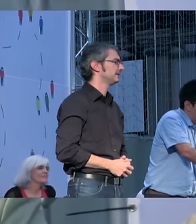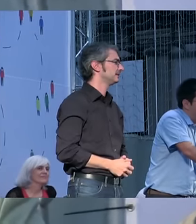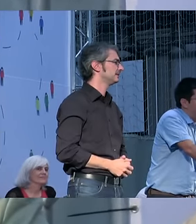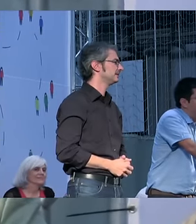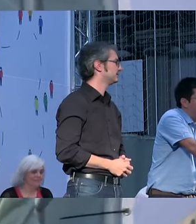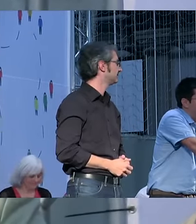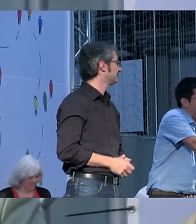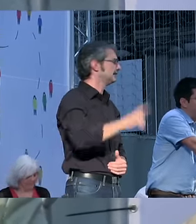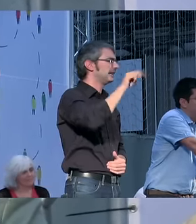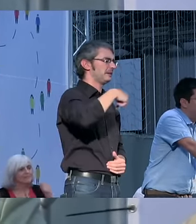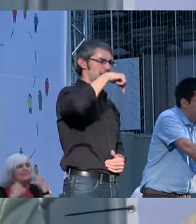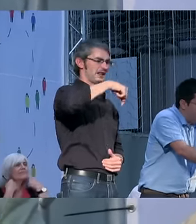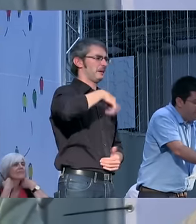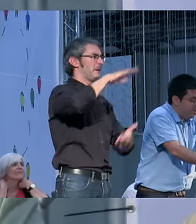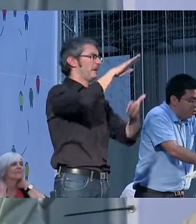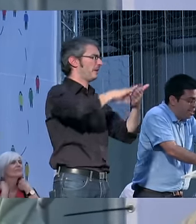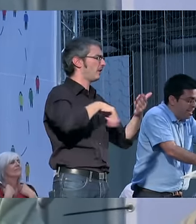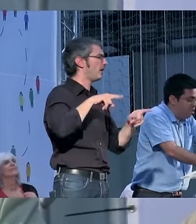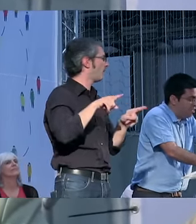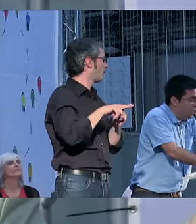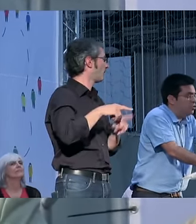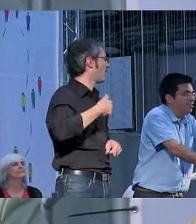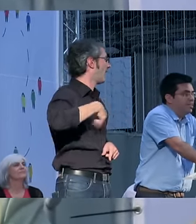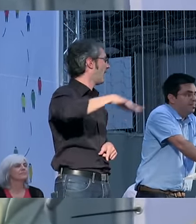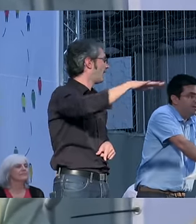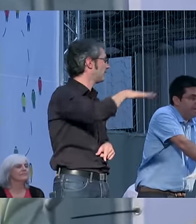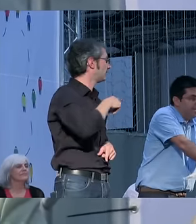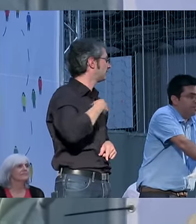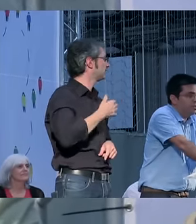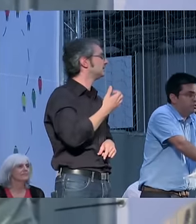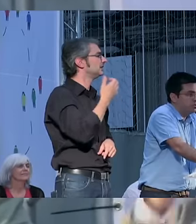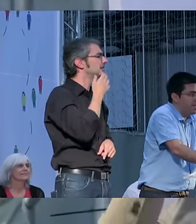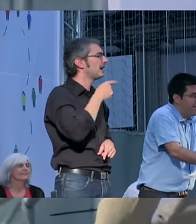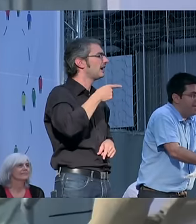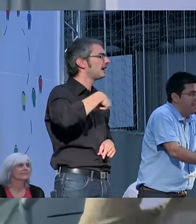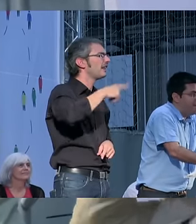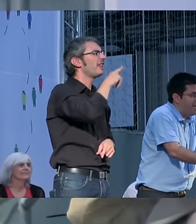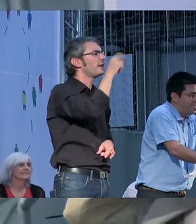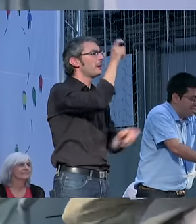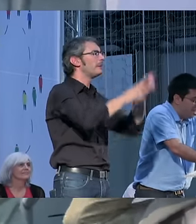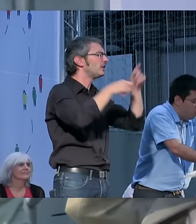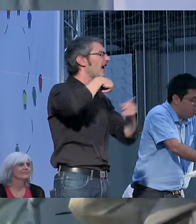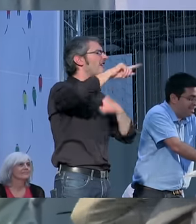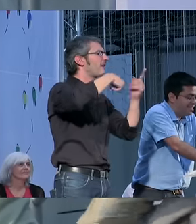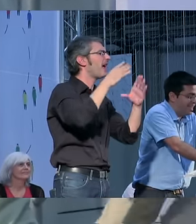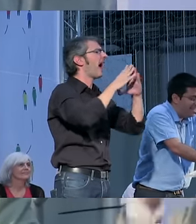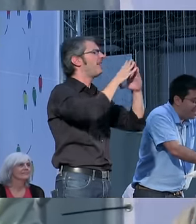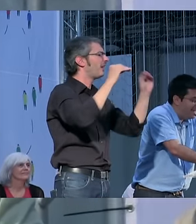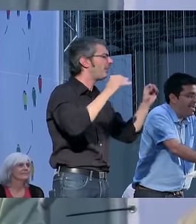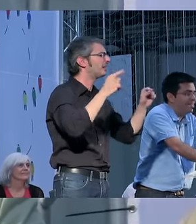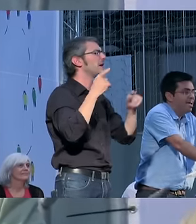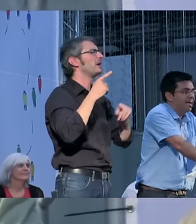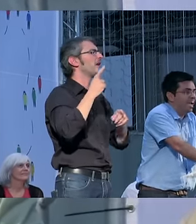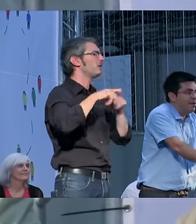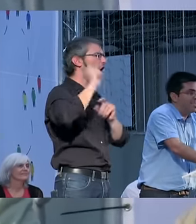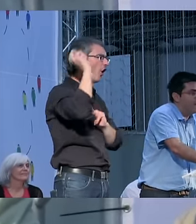Bienvenido a esta Barcelona cuyos barrios no serían lo que son sin los cientos de miles de familias andaluzas,